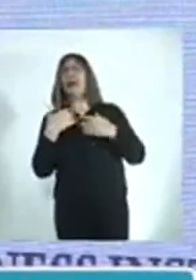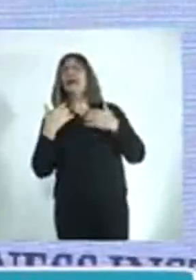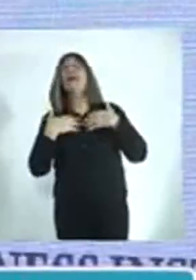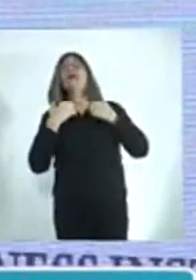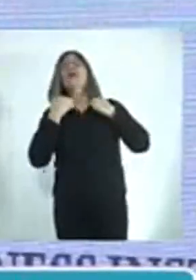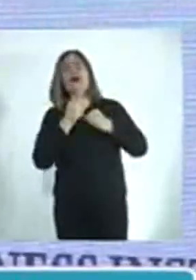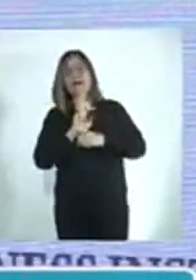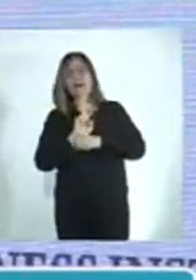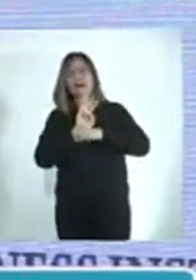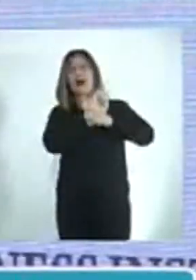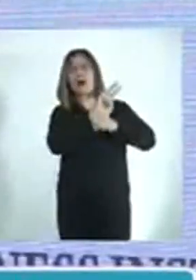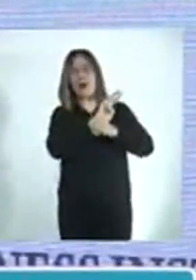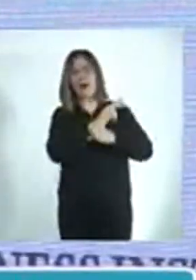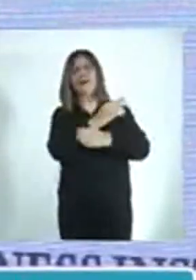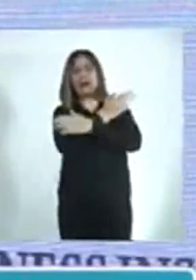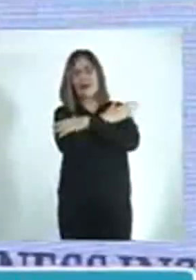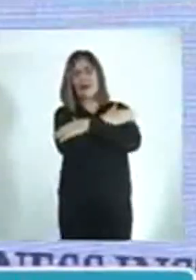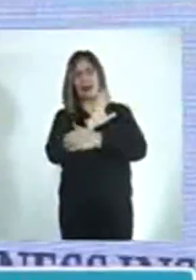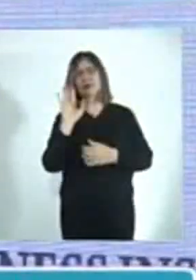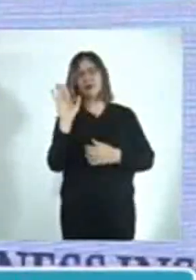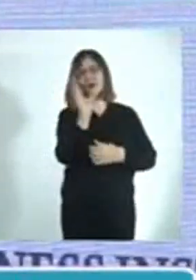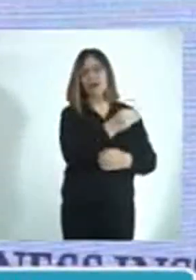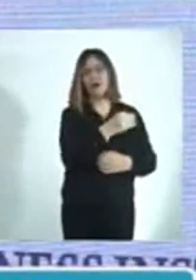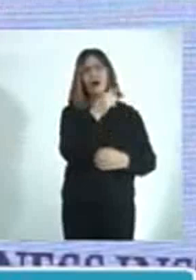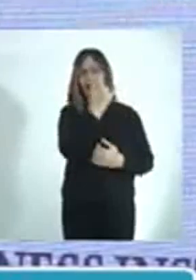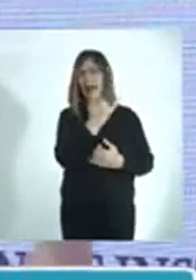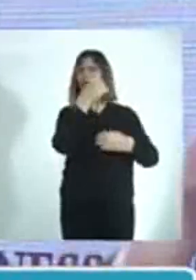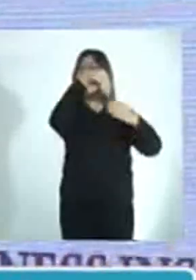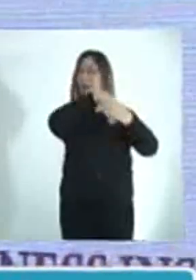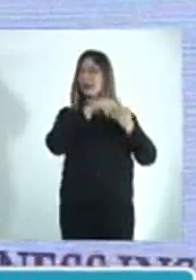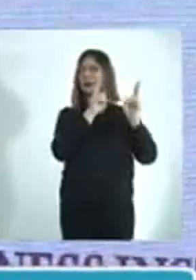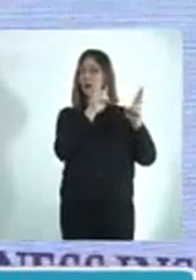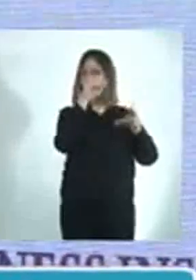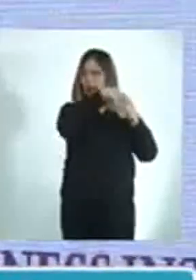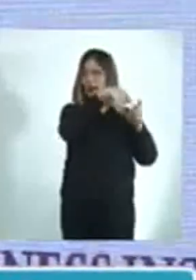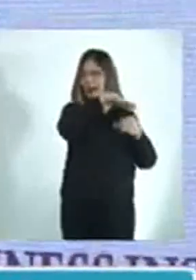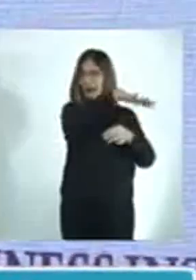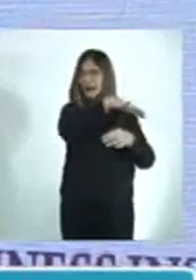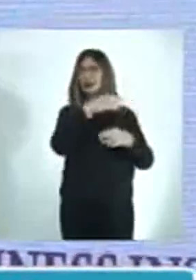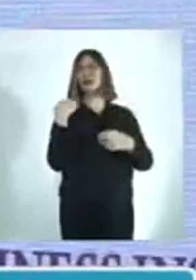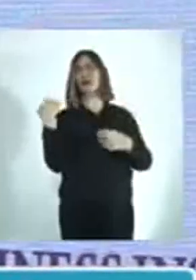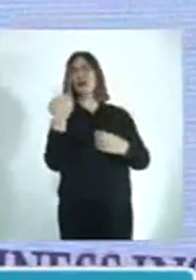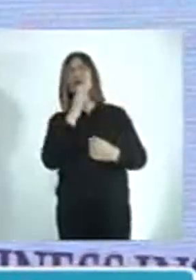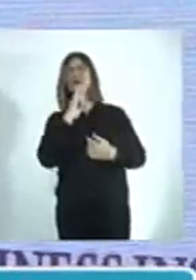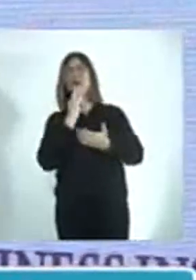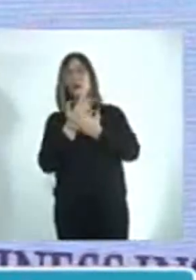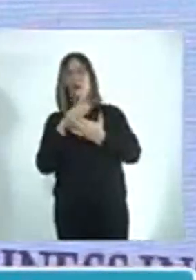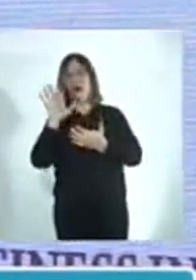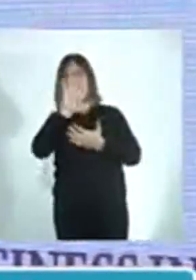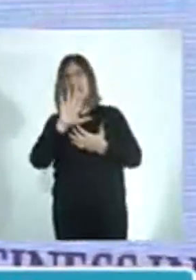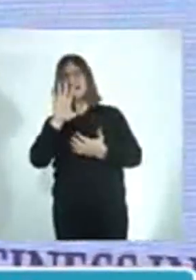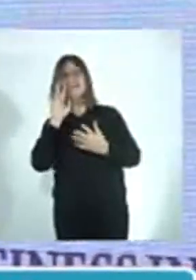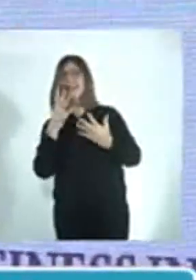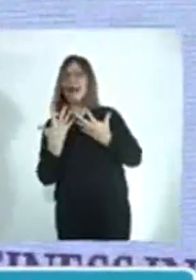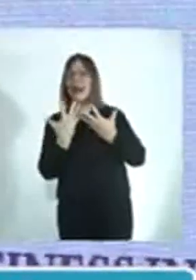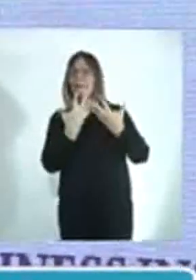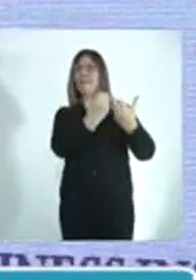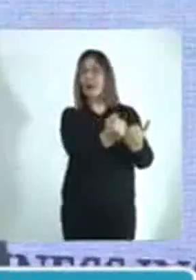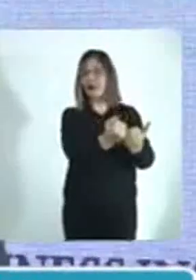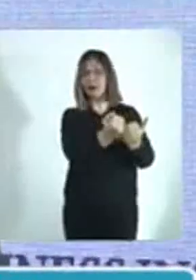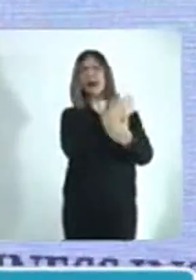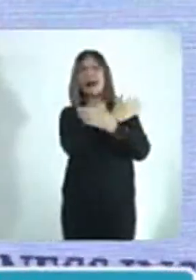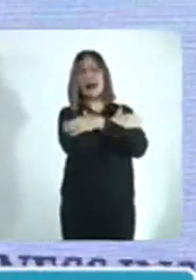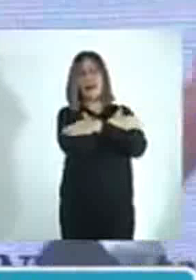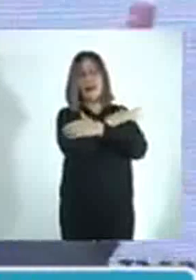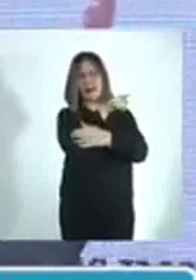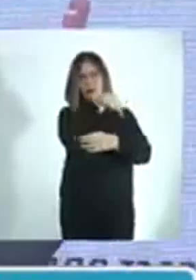a los que son docentes y están trabajando y están haciendo este congreso, creo que toda la provincia está con todos ustedes. Un fuerte